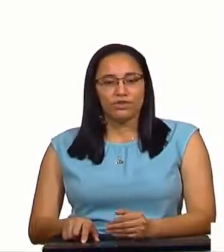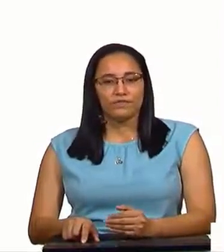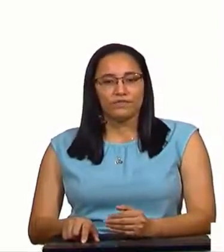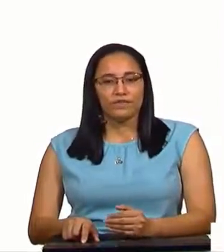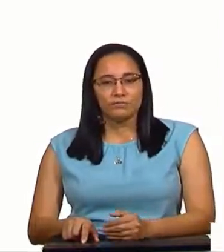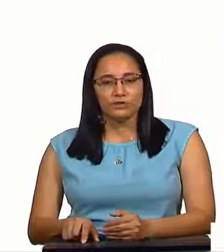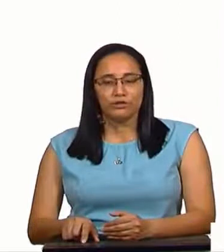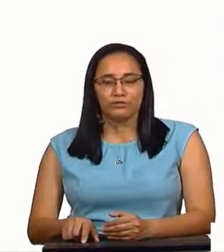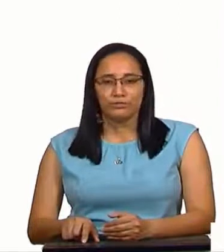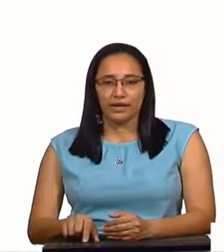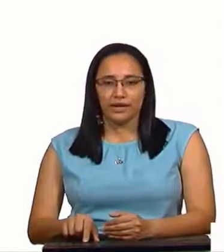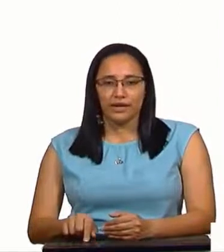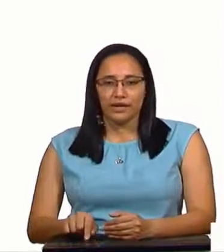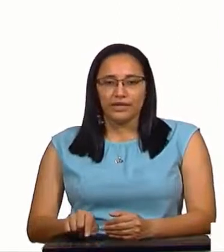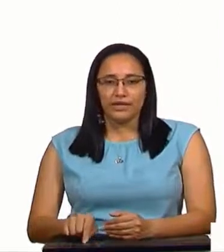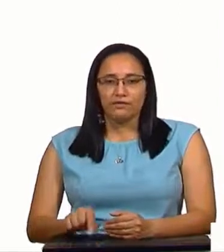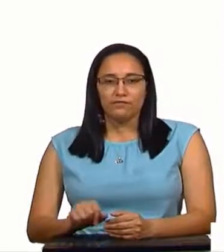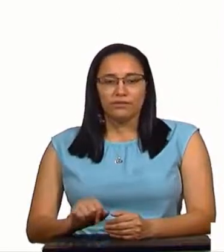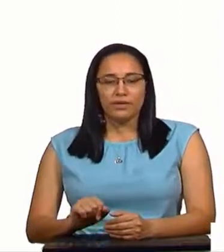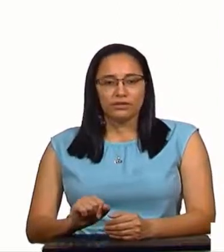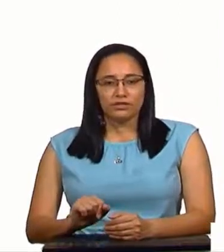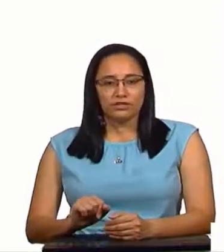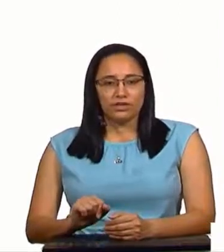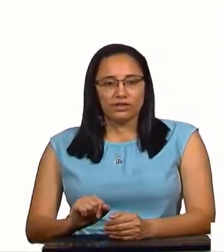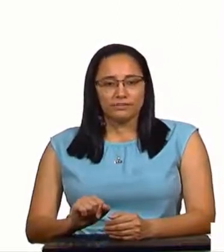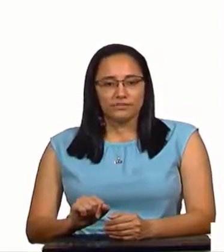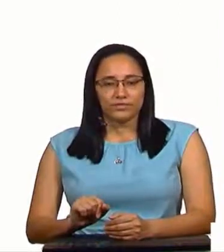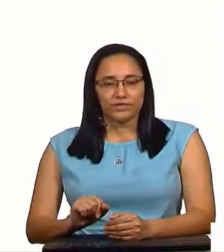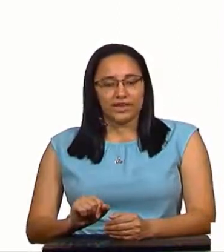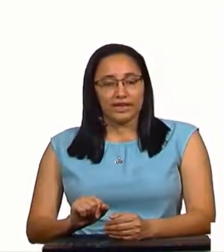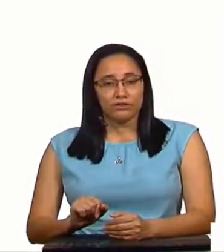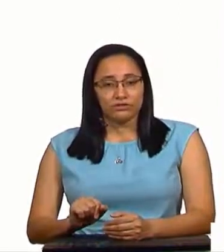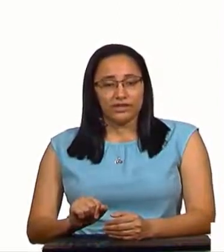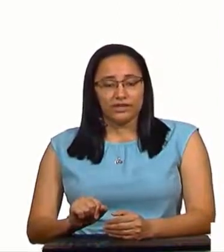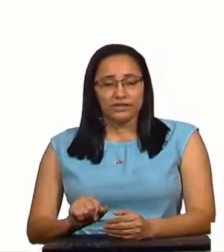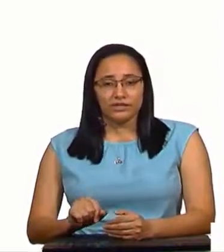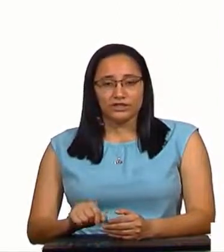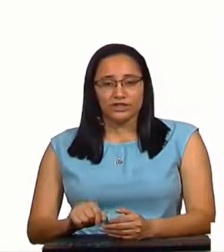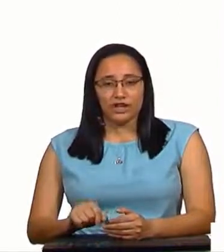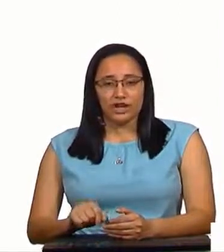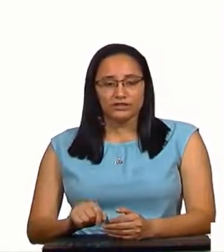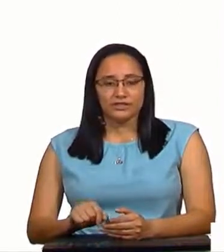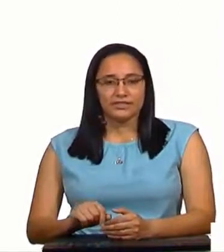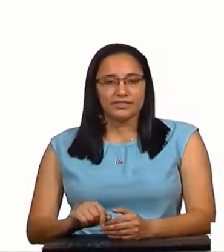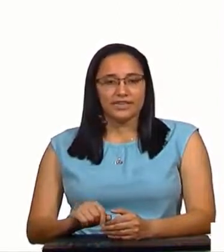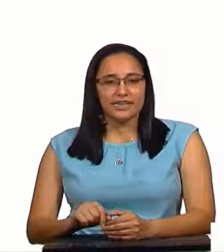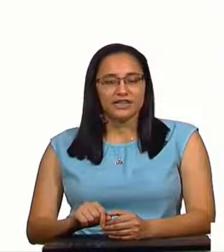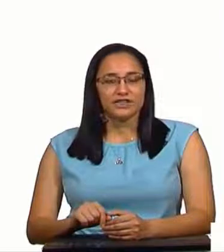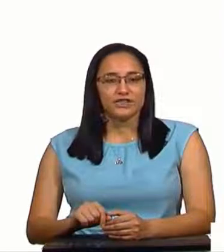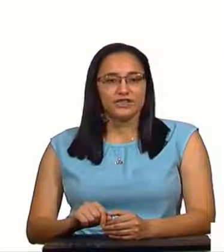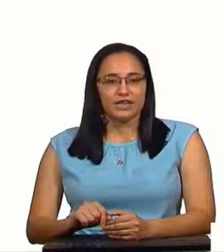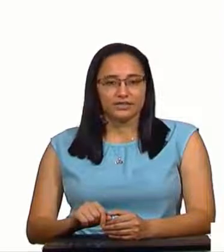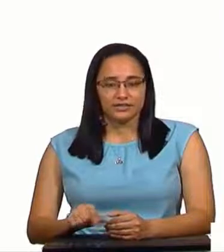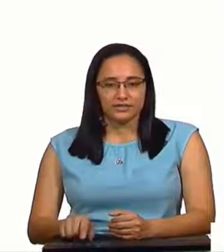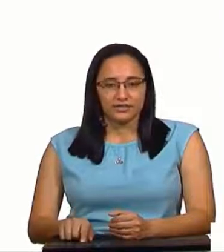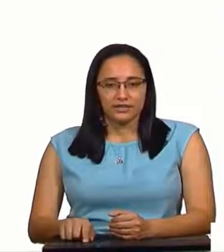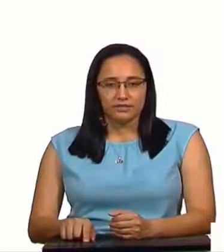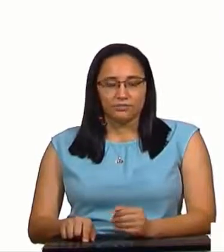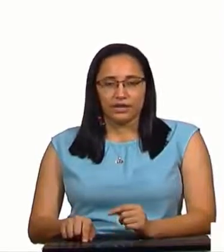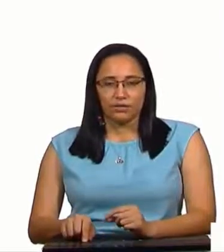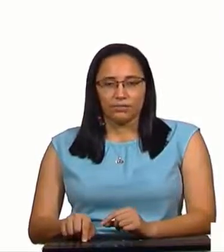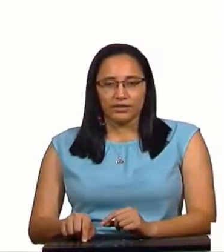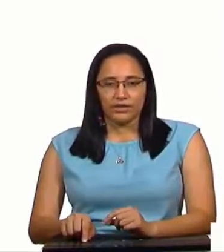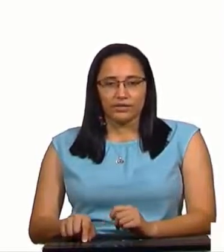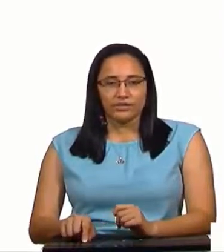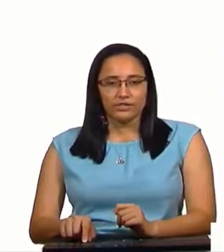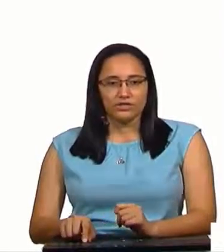Nosotros no deberíamos fumar. Y la forma corta, que es la contraída de should not, que sería shouldn't.